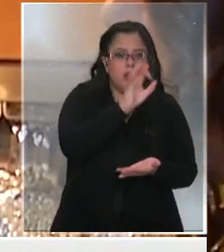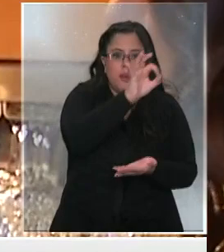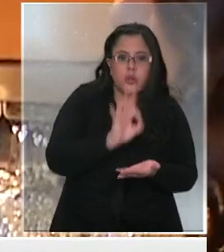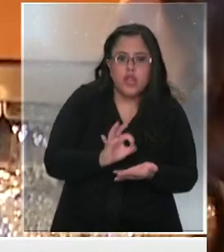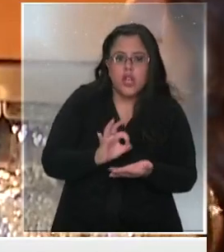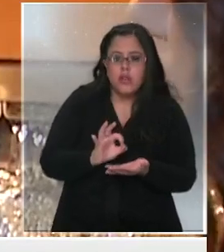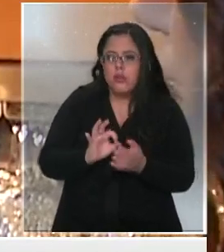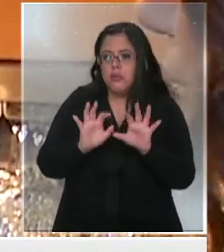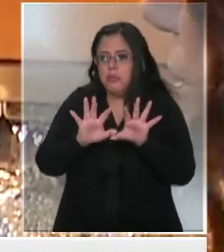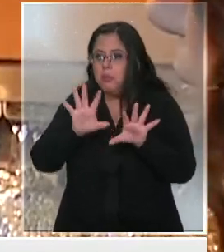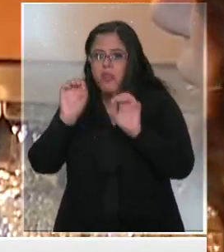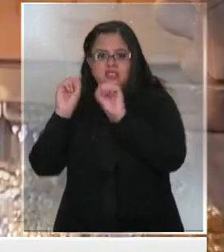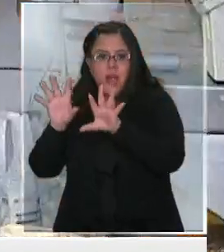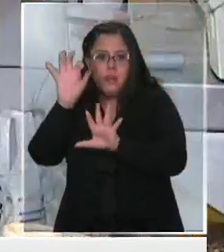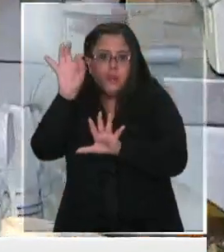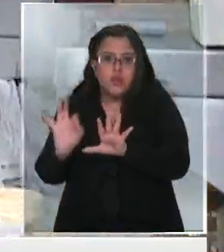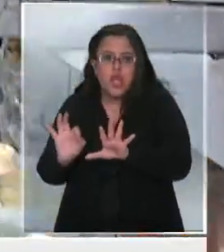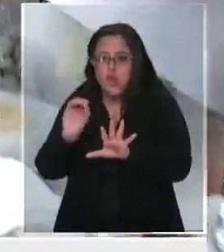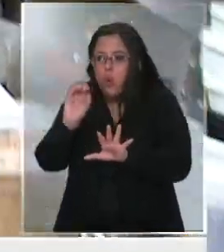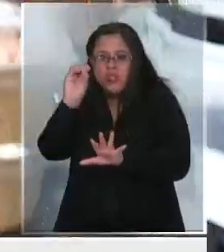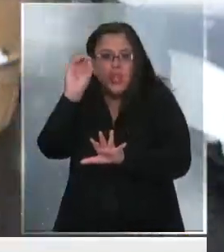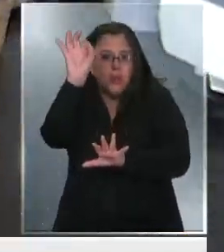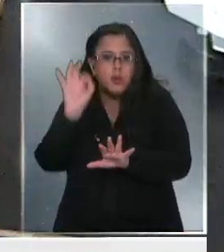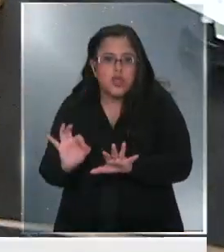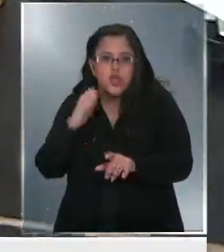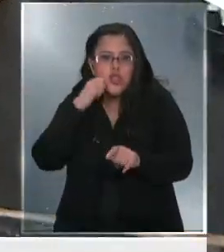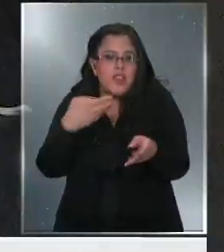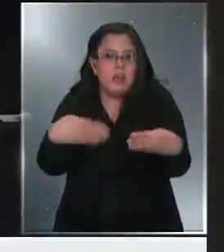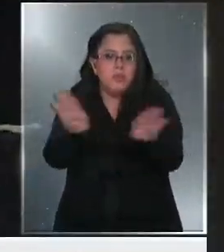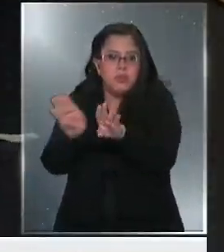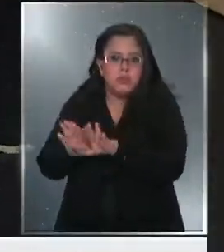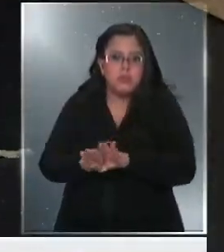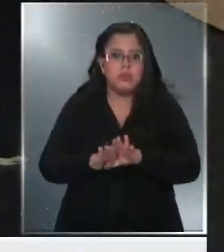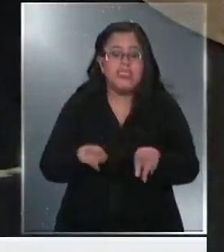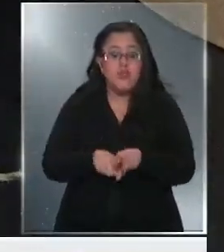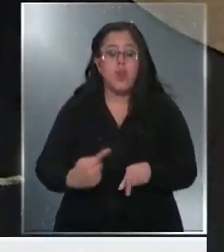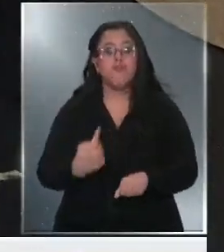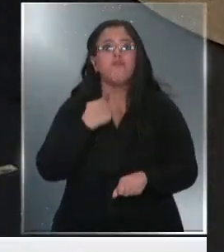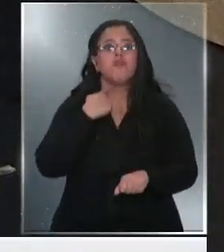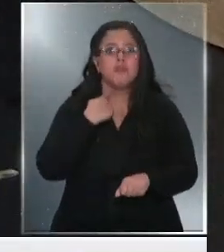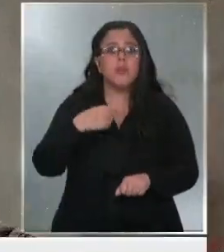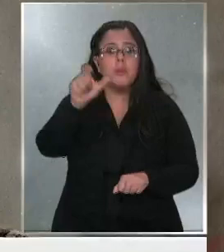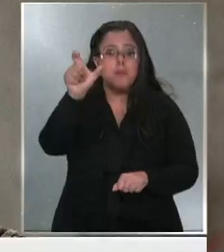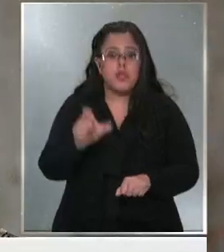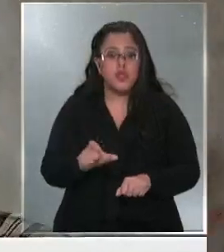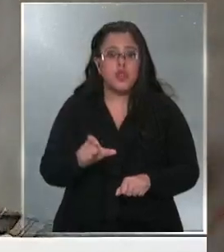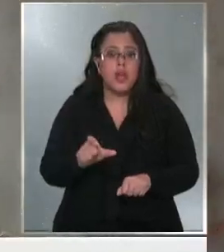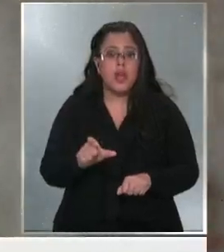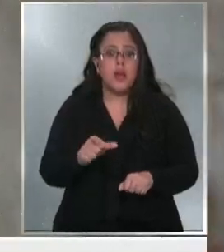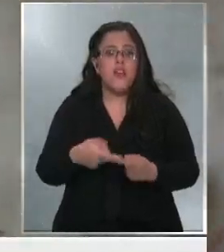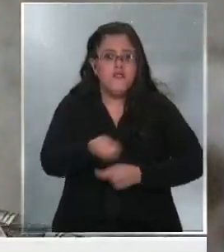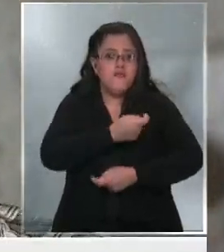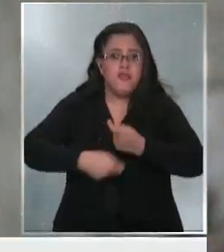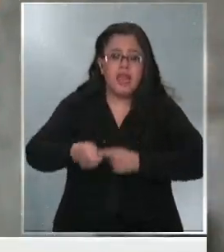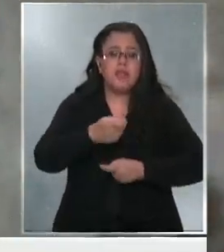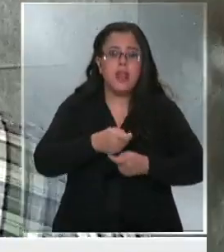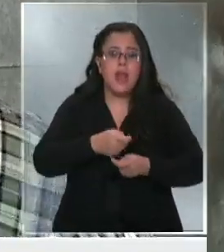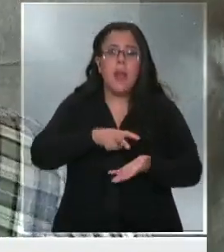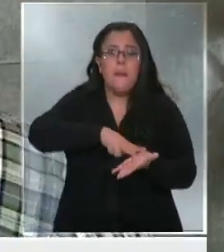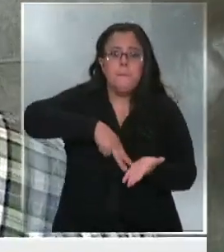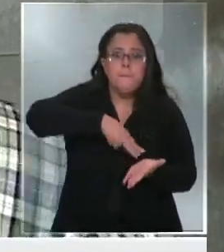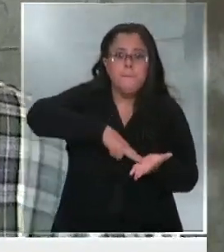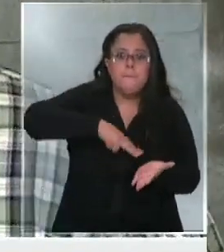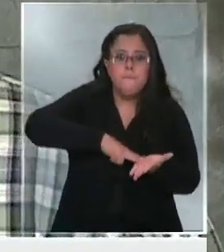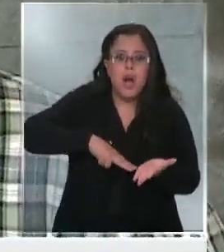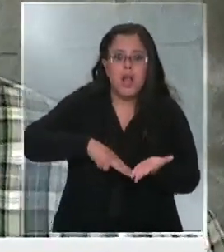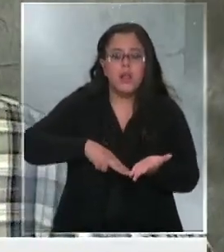o al 0%. Cerrar. Toda la cadena se ha visto afectada. Cristian es proveedor de paltas que trae desde Quillota y asegura